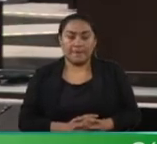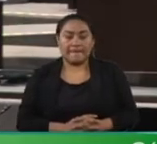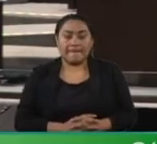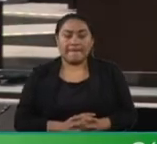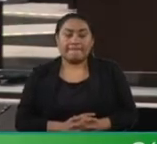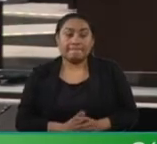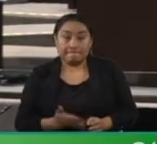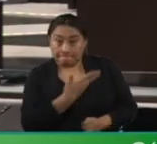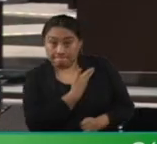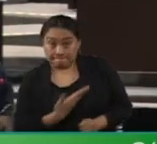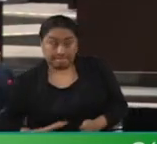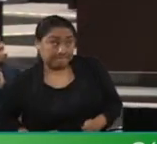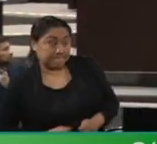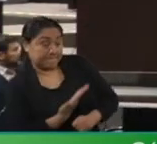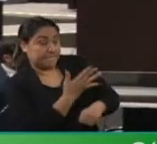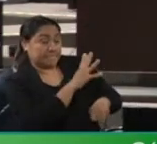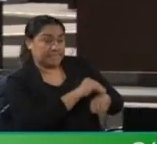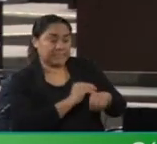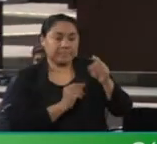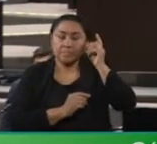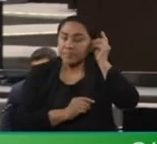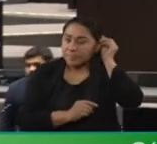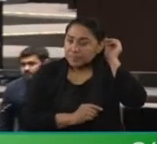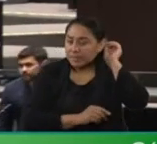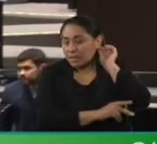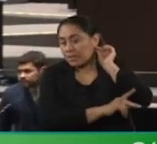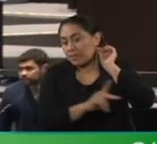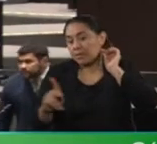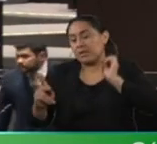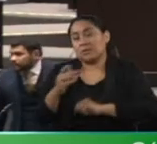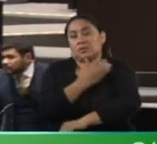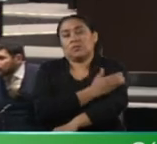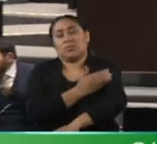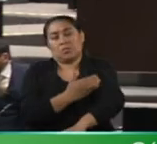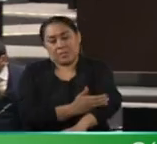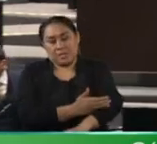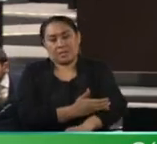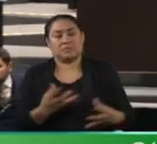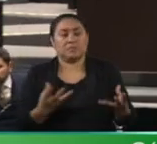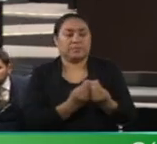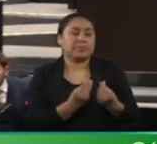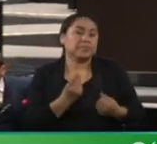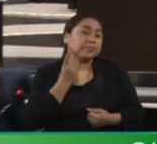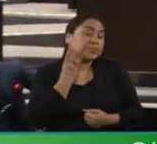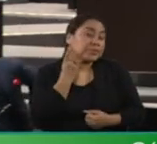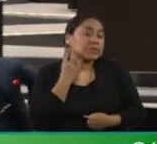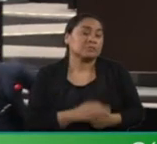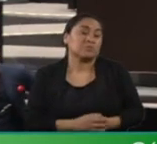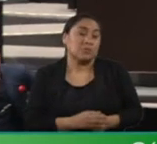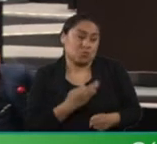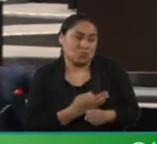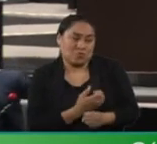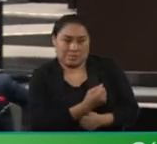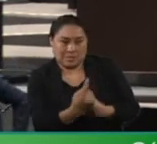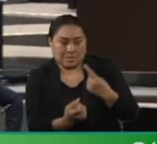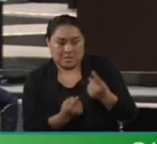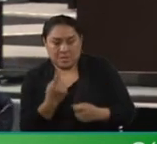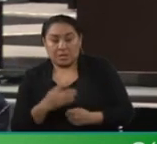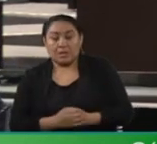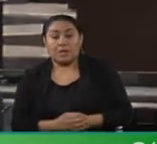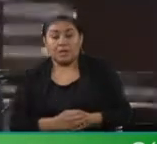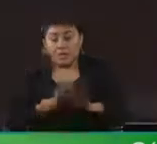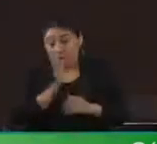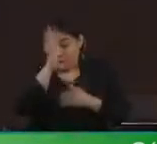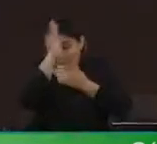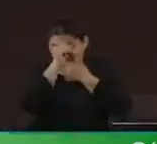Con su venia, señor presidente, compañeras y compañeros legisladores, los que quedan. Por